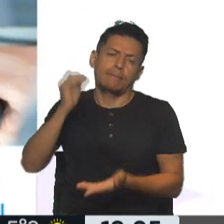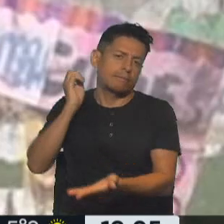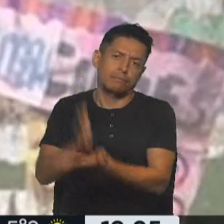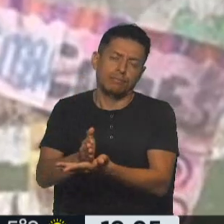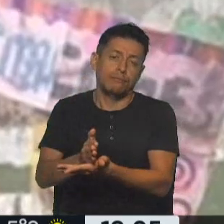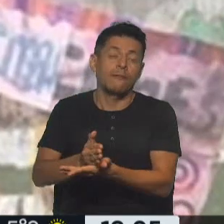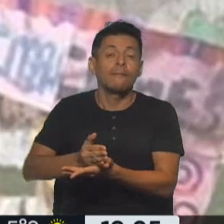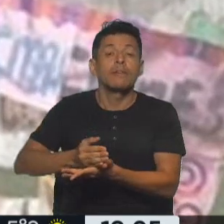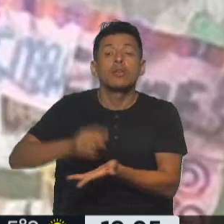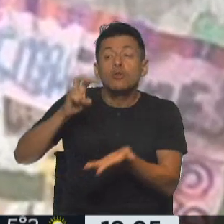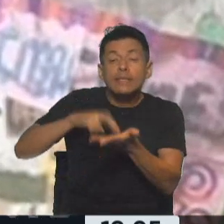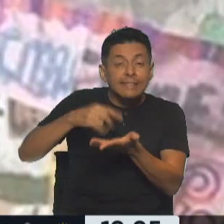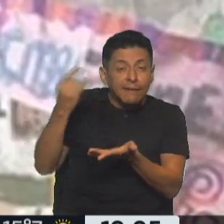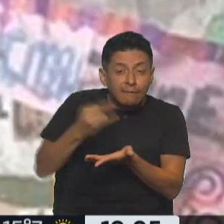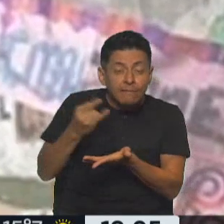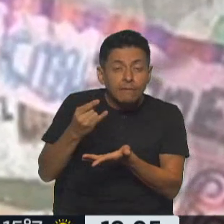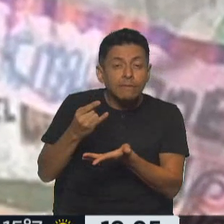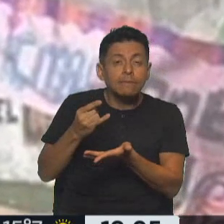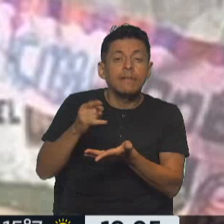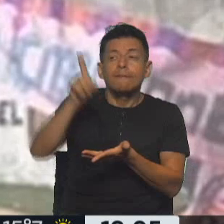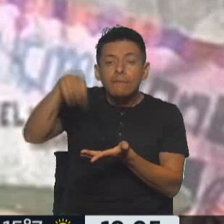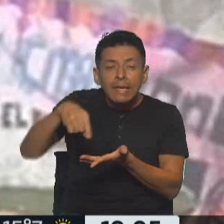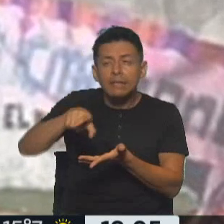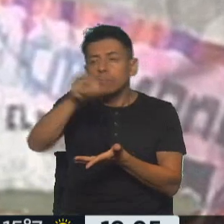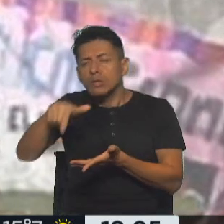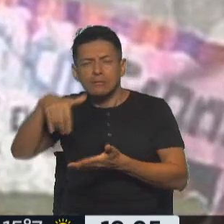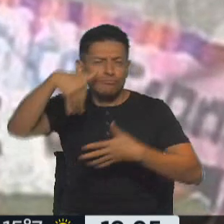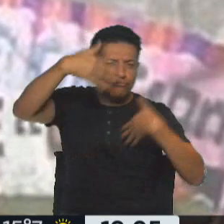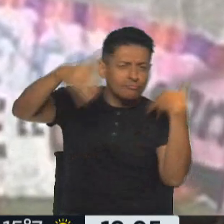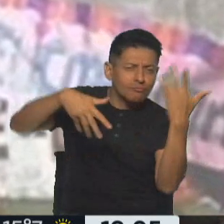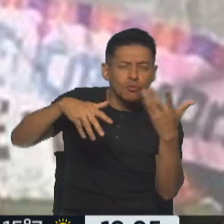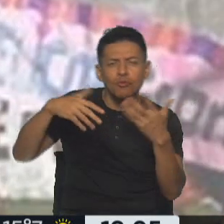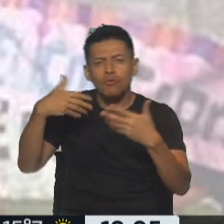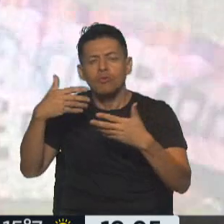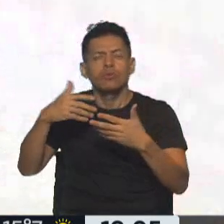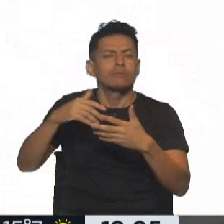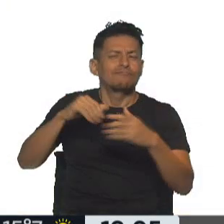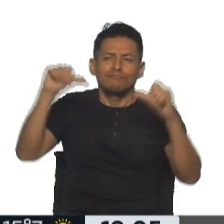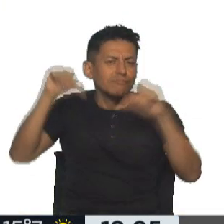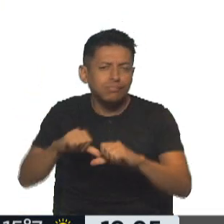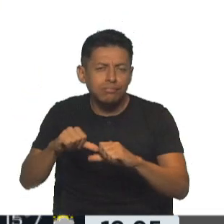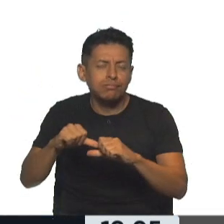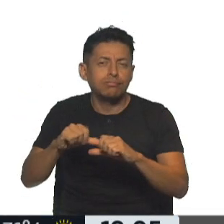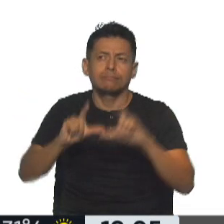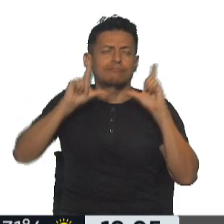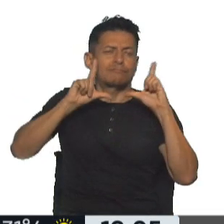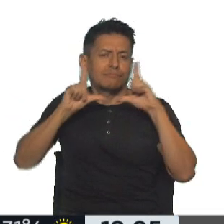news matan, desinforman, destruyen reputaciones y no se deben